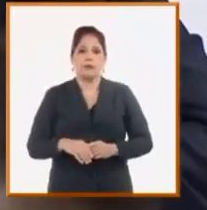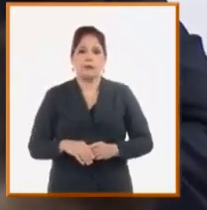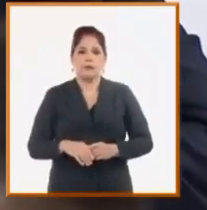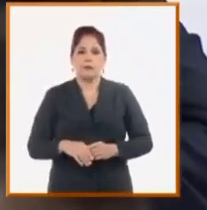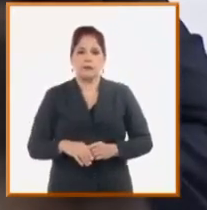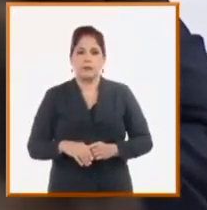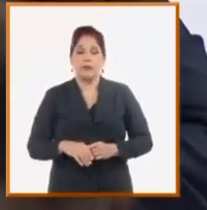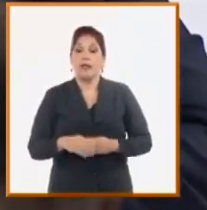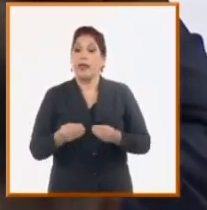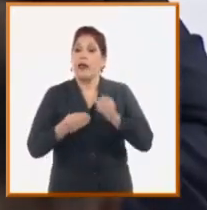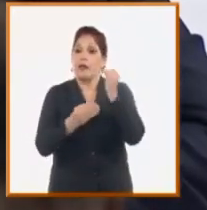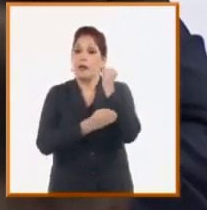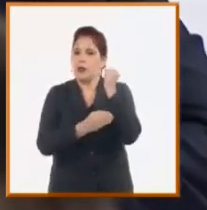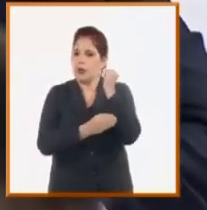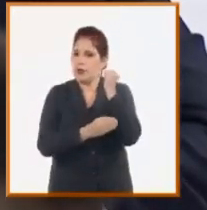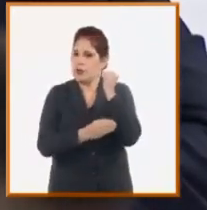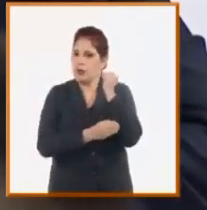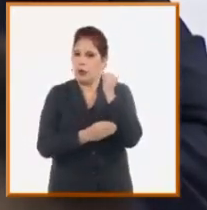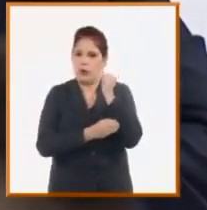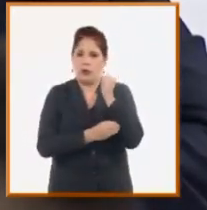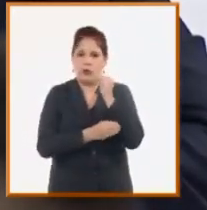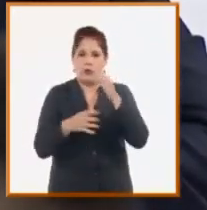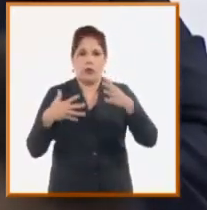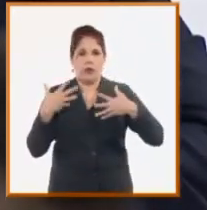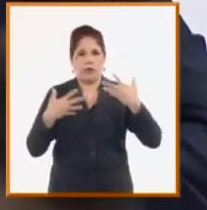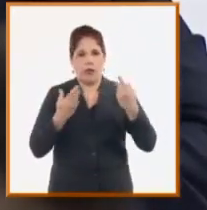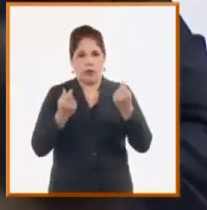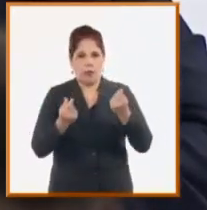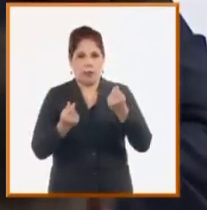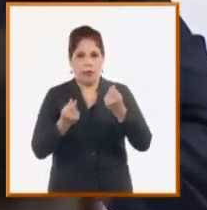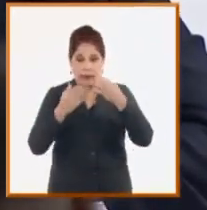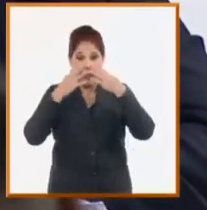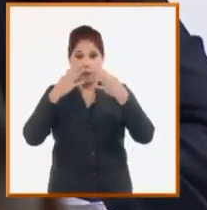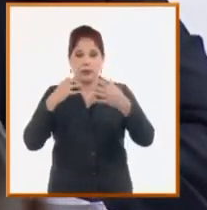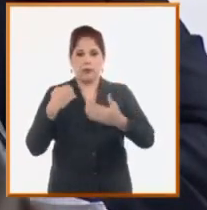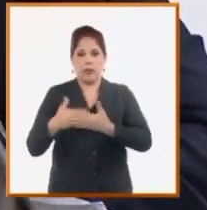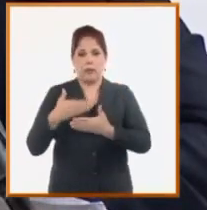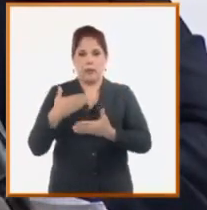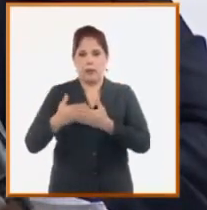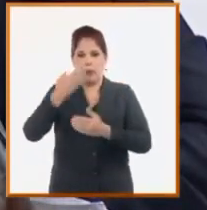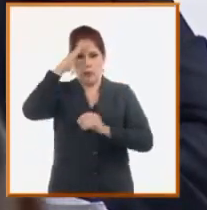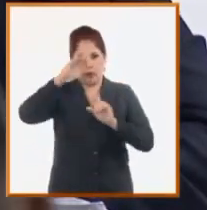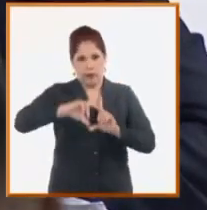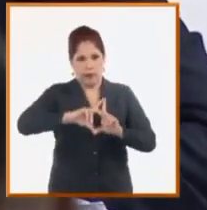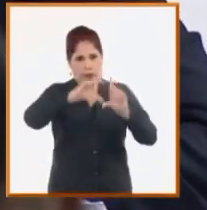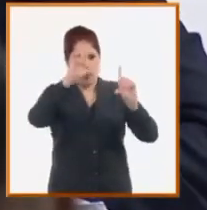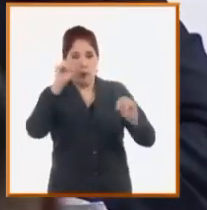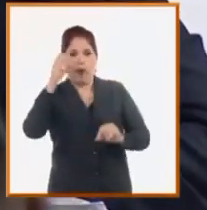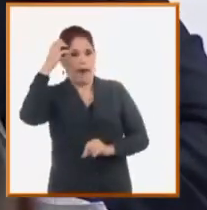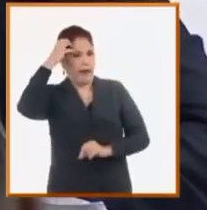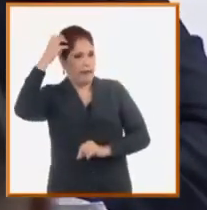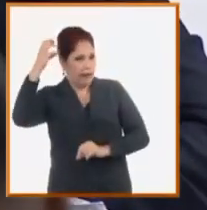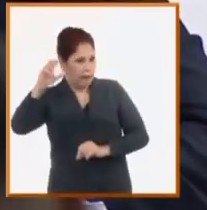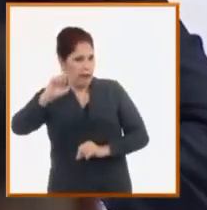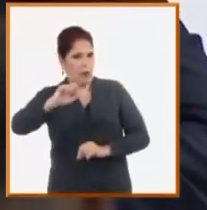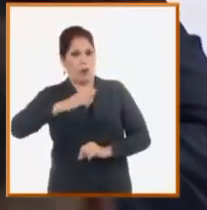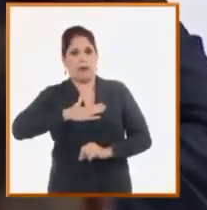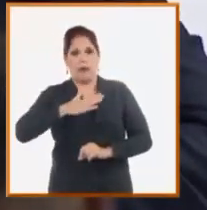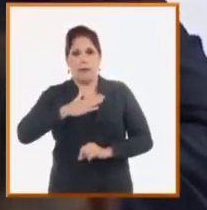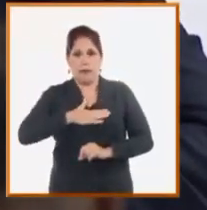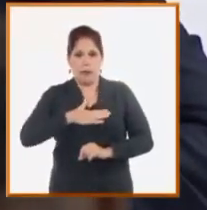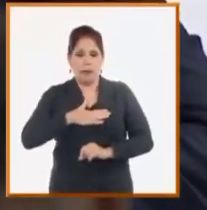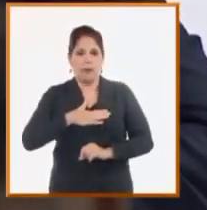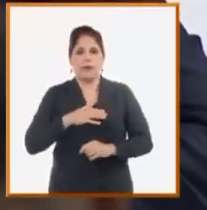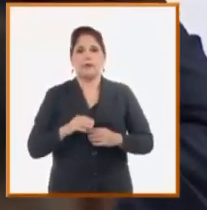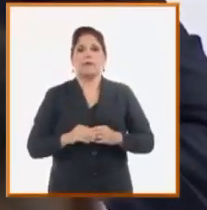el fortalecimiento de toda la actividad empresarial del país, ya sea la estatal, la no